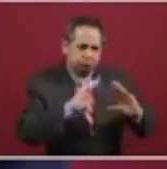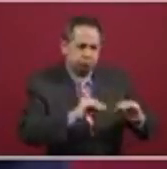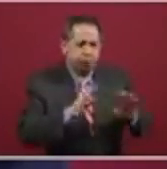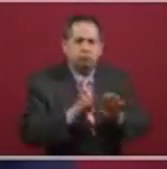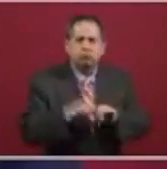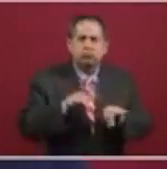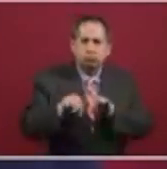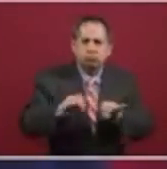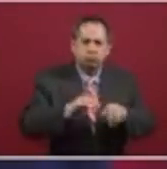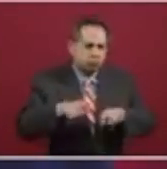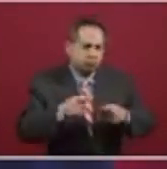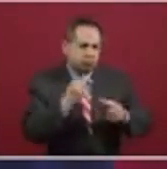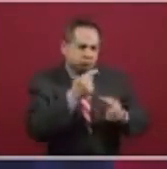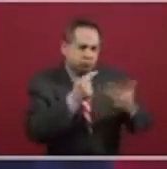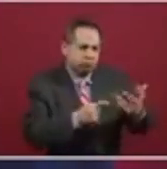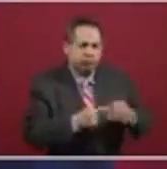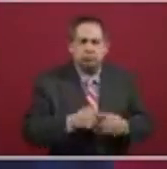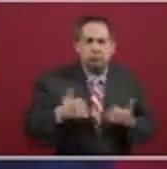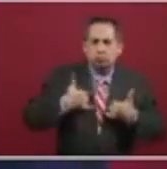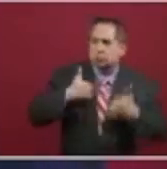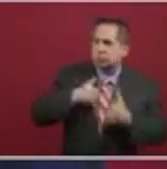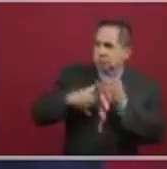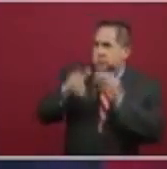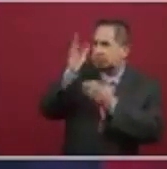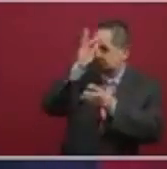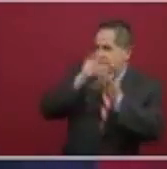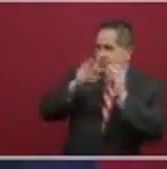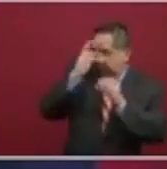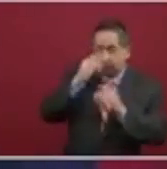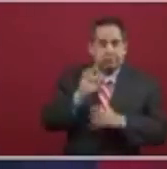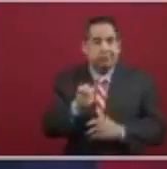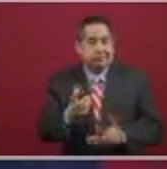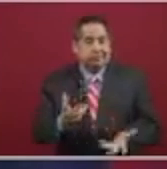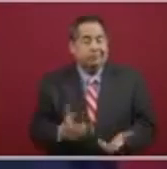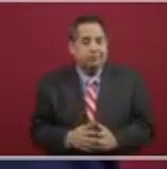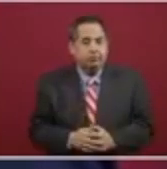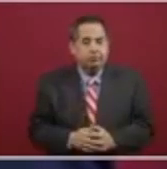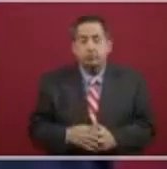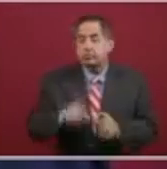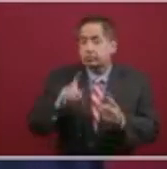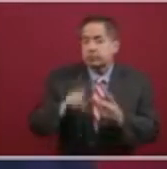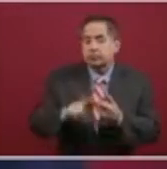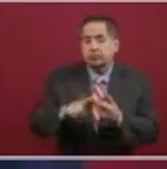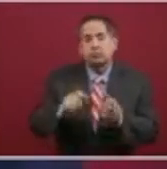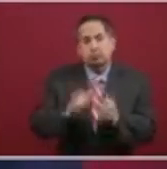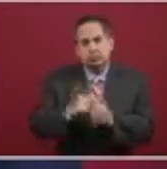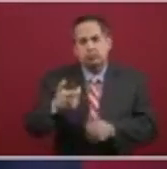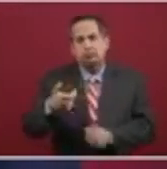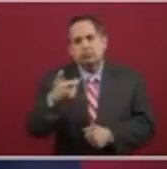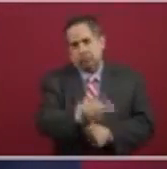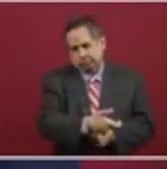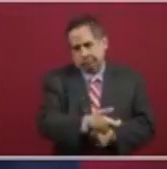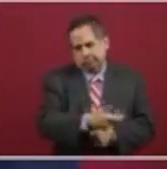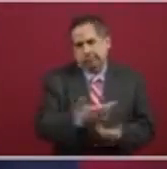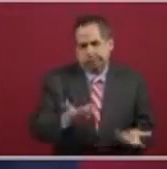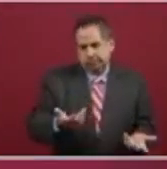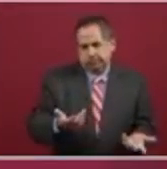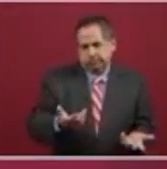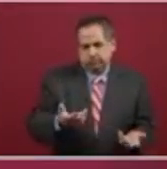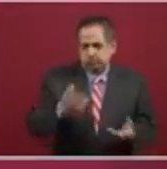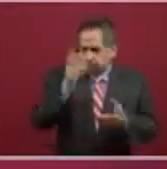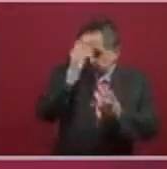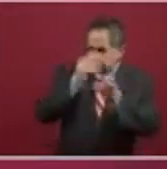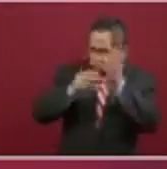conozca es que se les paga por formarse, por